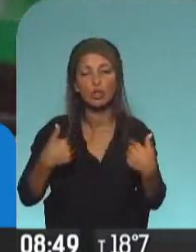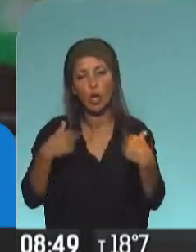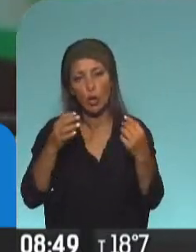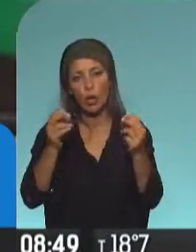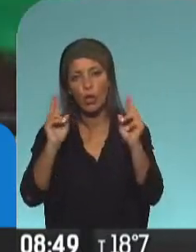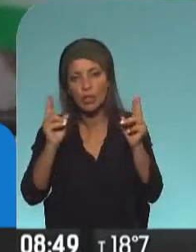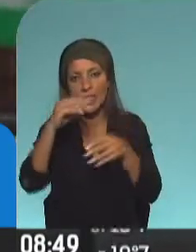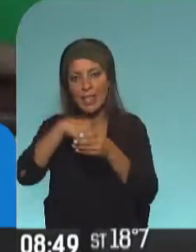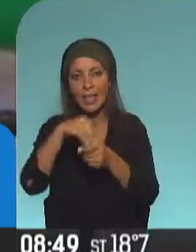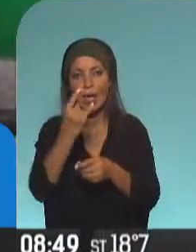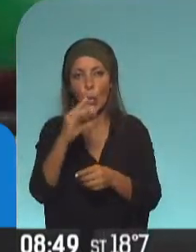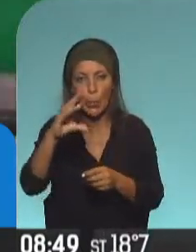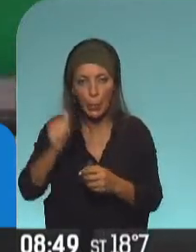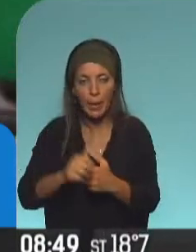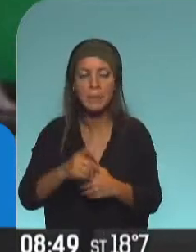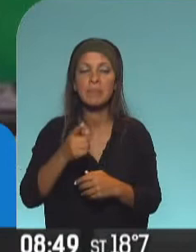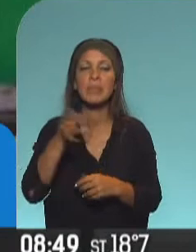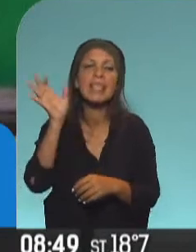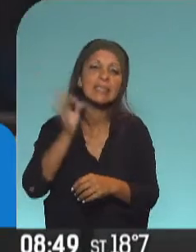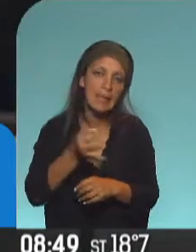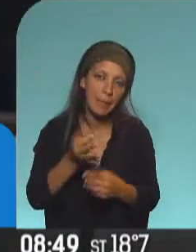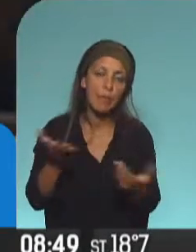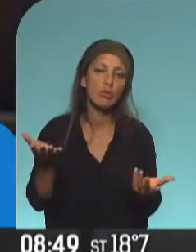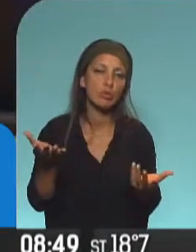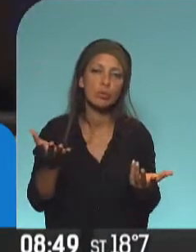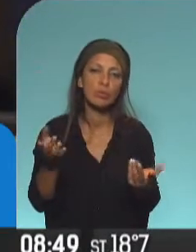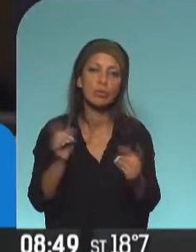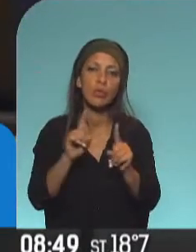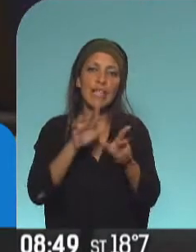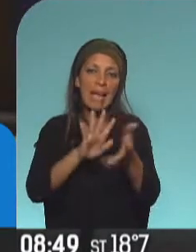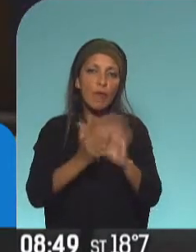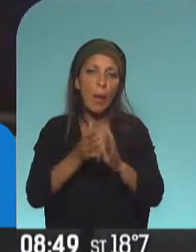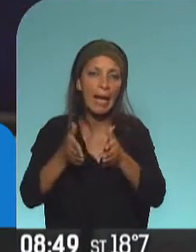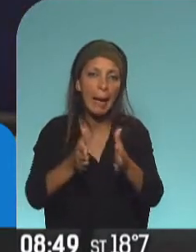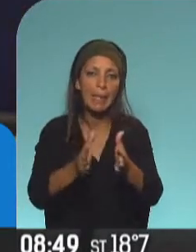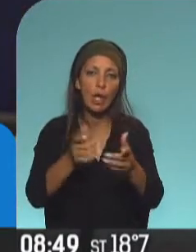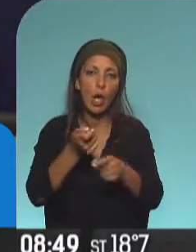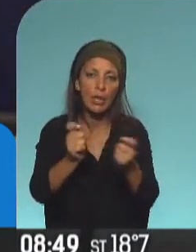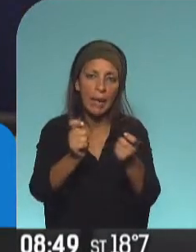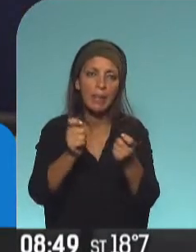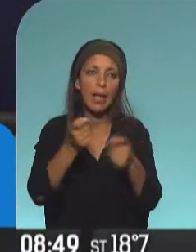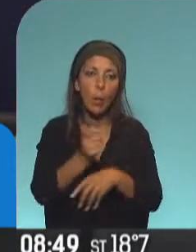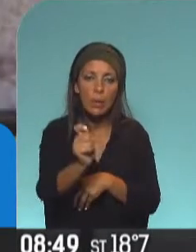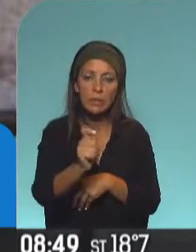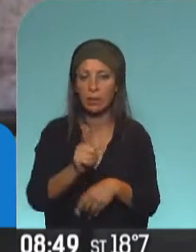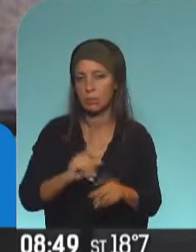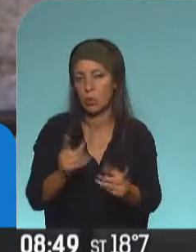de Derecho en la Universidad de Buenos Aires, sabemos que no ese es el trámite que se tiene que dar a una petición que más